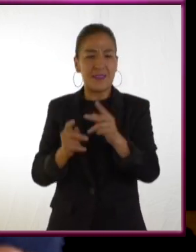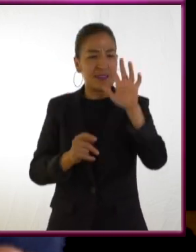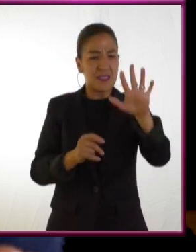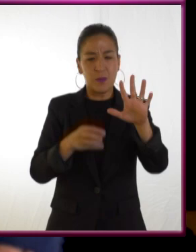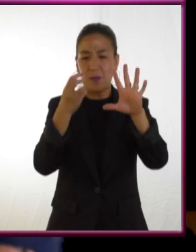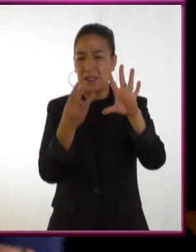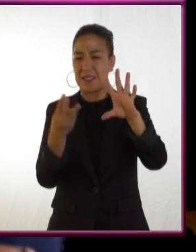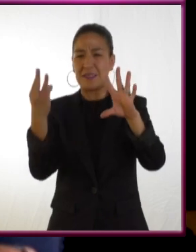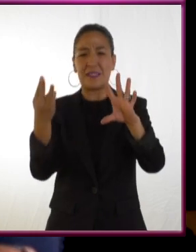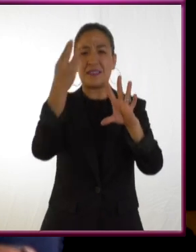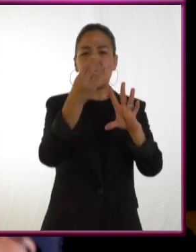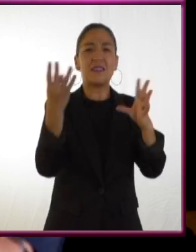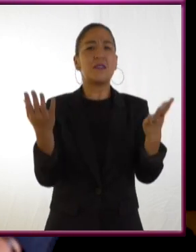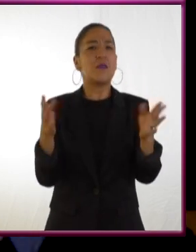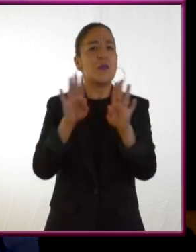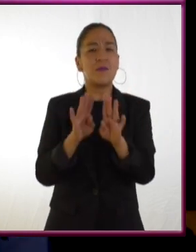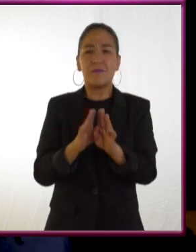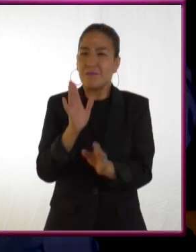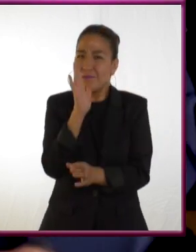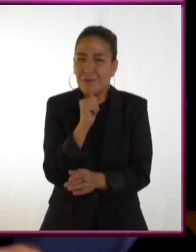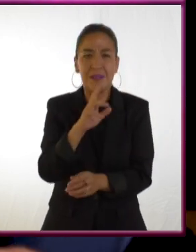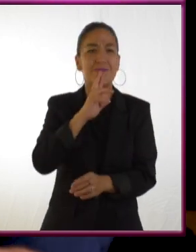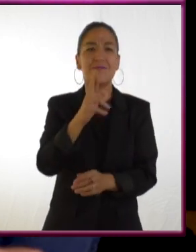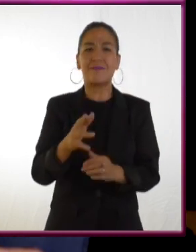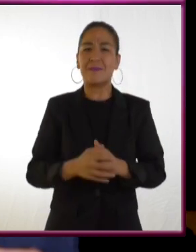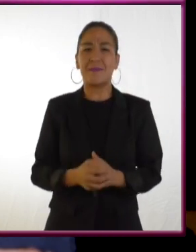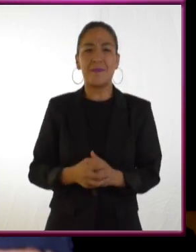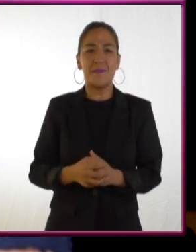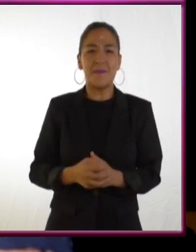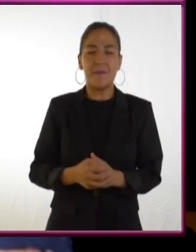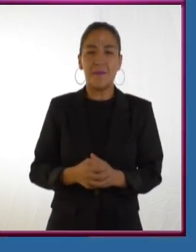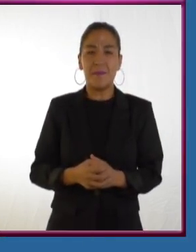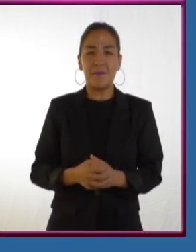5, 3, 3, 3. O sea, no se puede resolver.